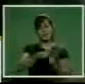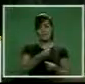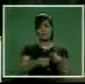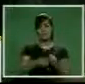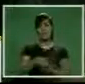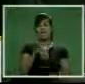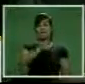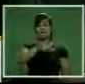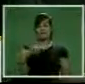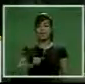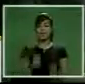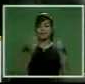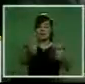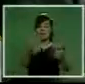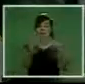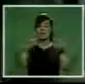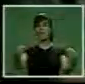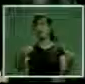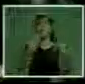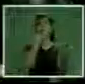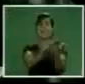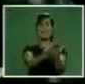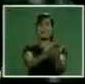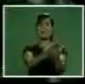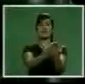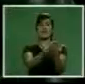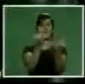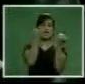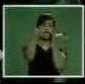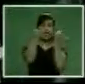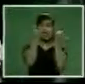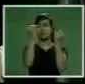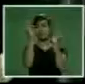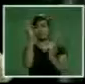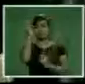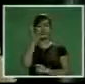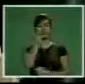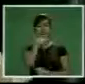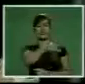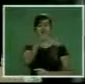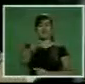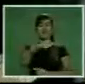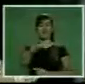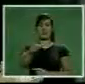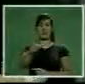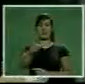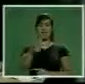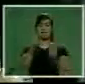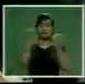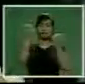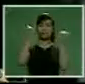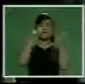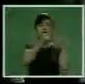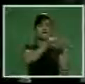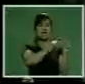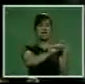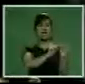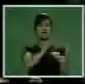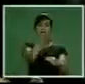que iniciaron toda la postura neoliberal, los ideólogos, los carrizos estos, se fueron donde Pinochet, fue uno